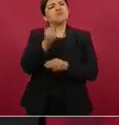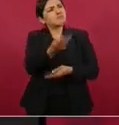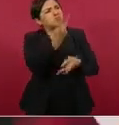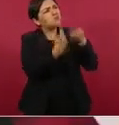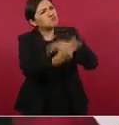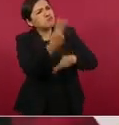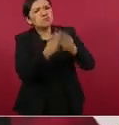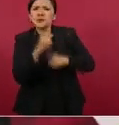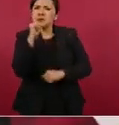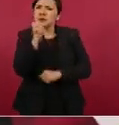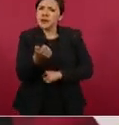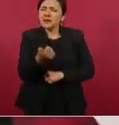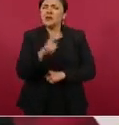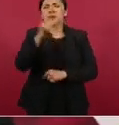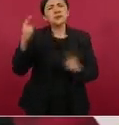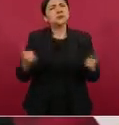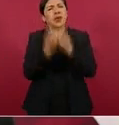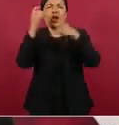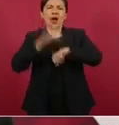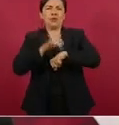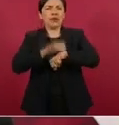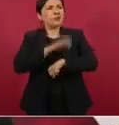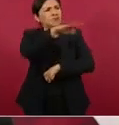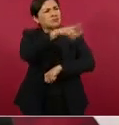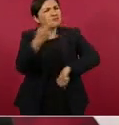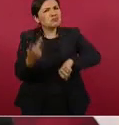dominó? Es que estoy.